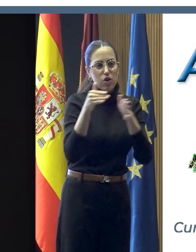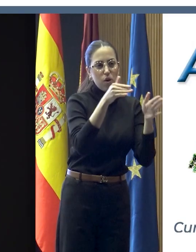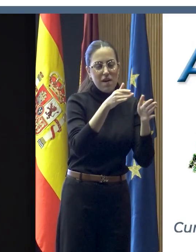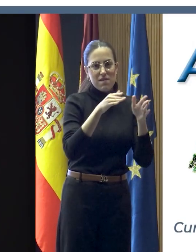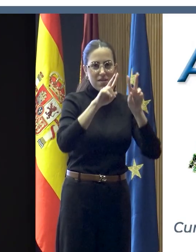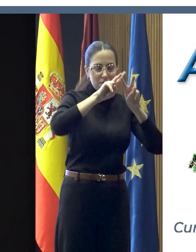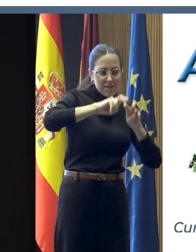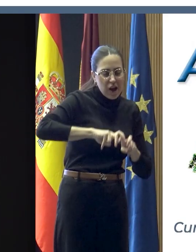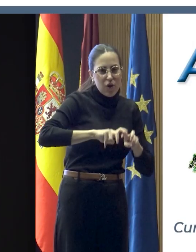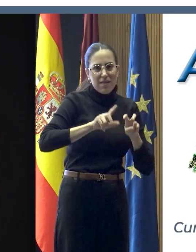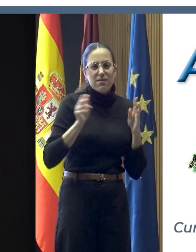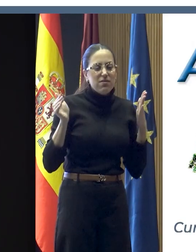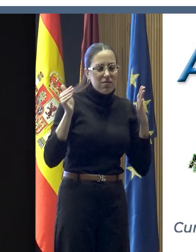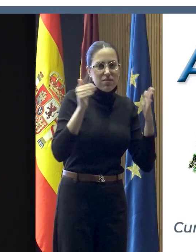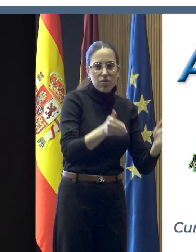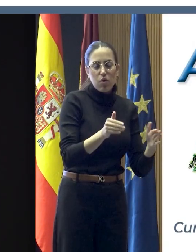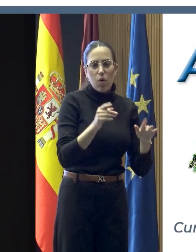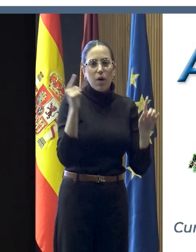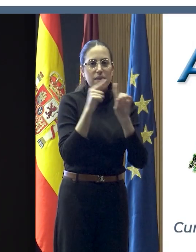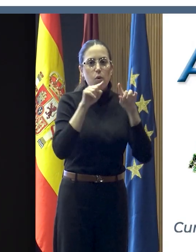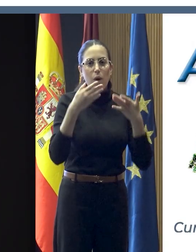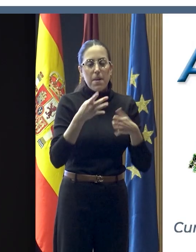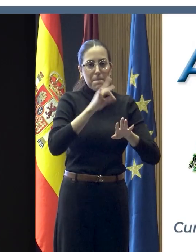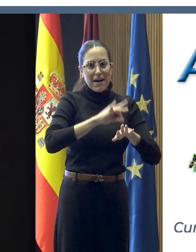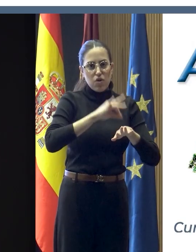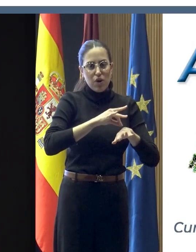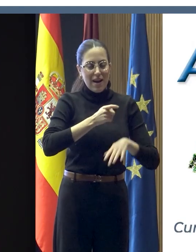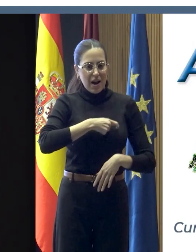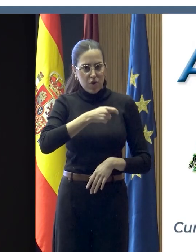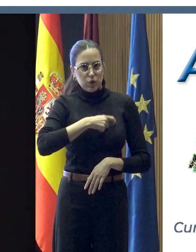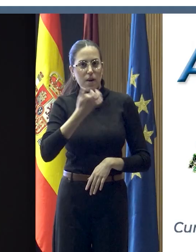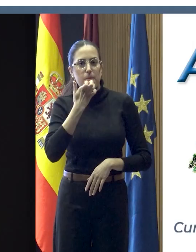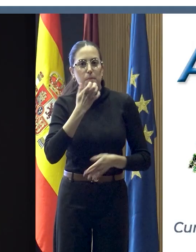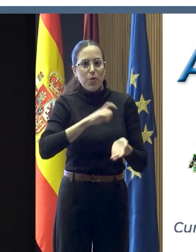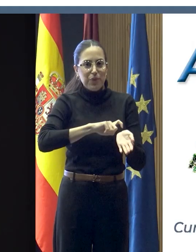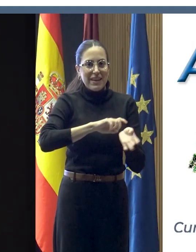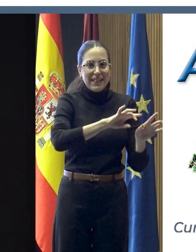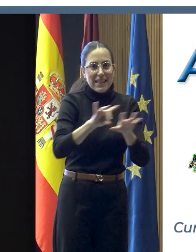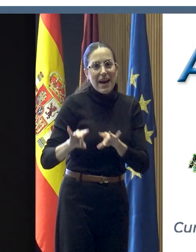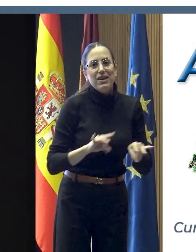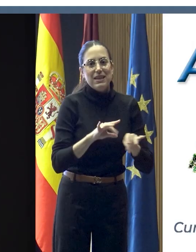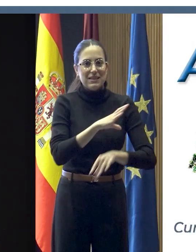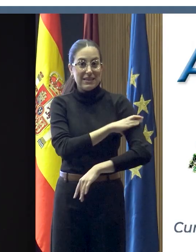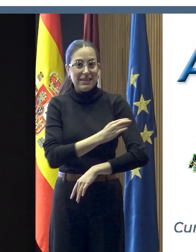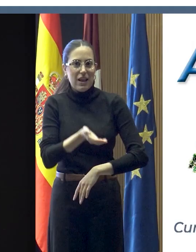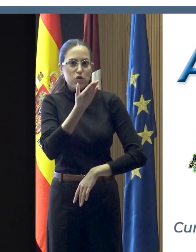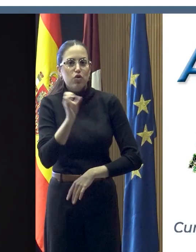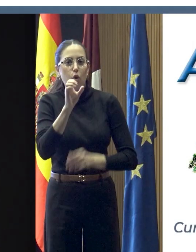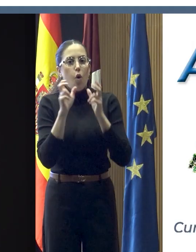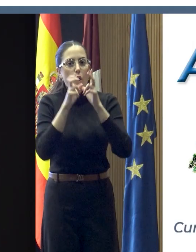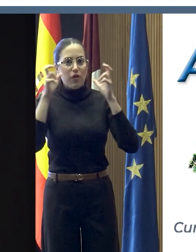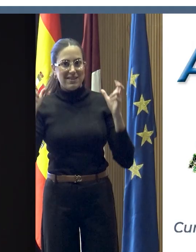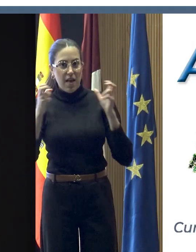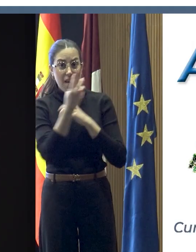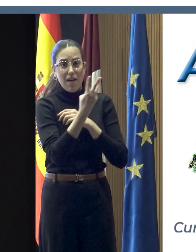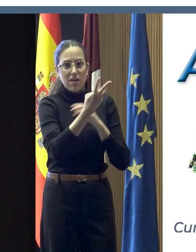investigadora centrada en el estudio de patologías cardiovasculares como la diabetes, la hipertensión o la obesidad, así